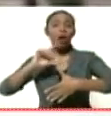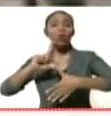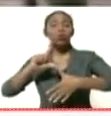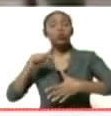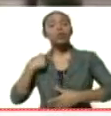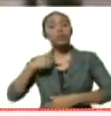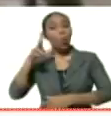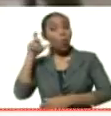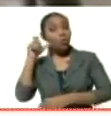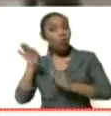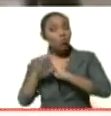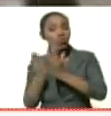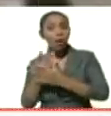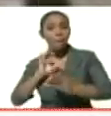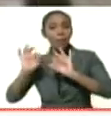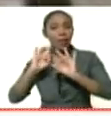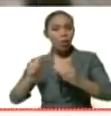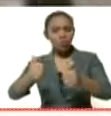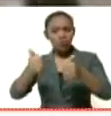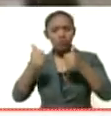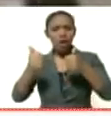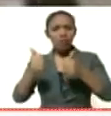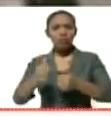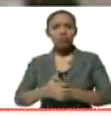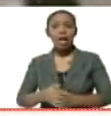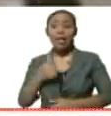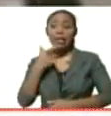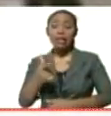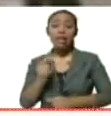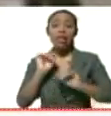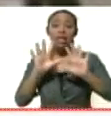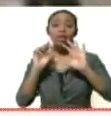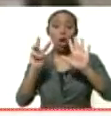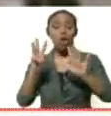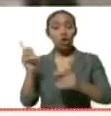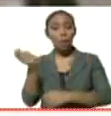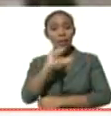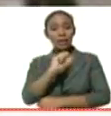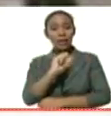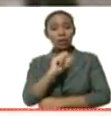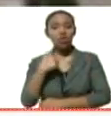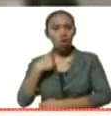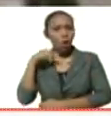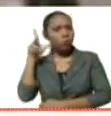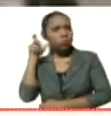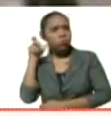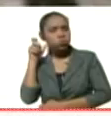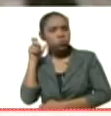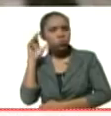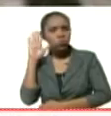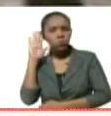que nos escuchan en el mundo, nos preparemos bien. Dicen que 18 meses. He escuchado que pudiera ser